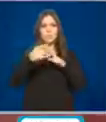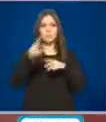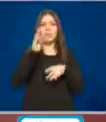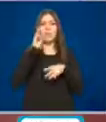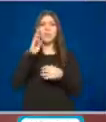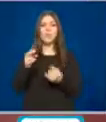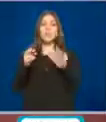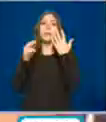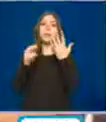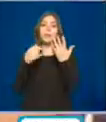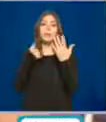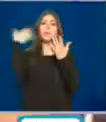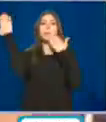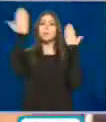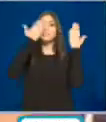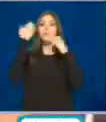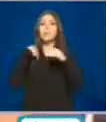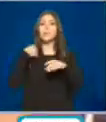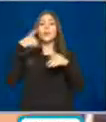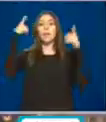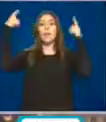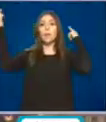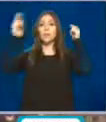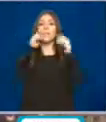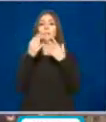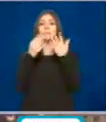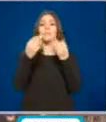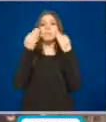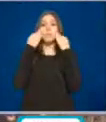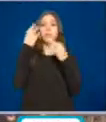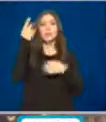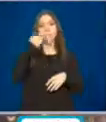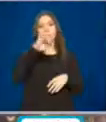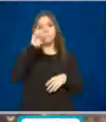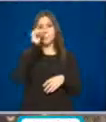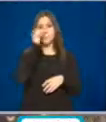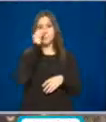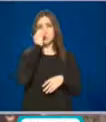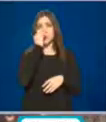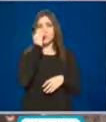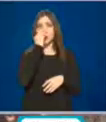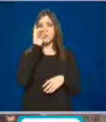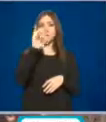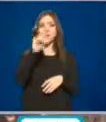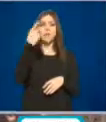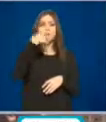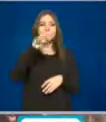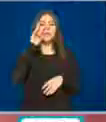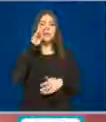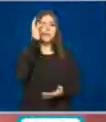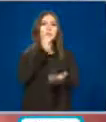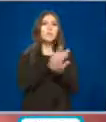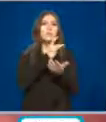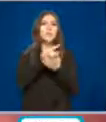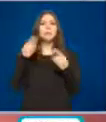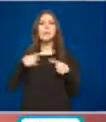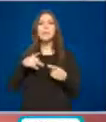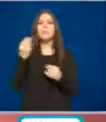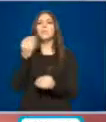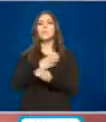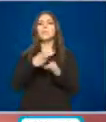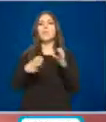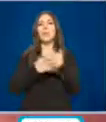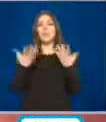que estudié la carrera o no. Exactamente. Pero son indicadores. No dejen de leer lo que hace la gente con los accesorios que traemos. Oye, puestos. y